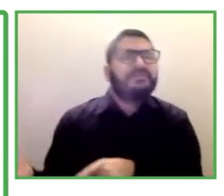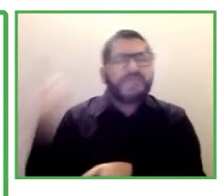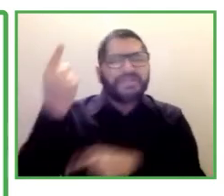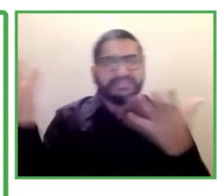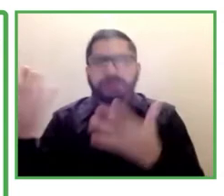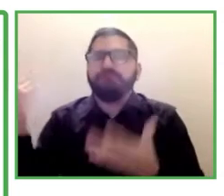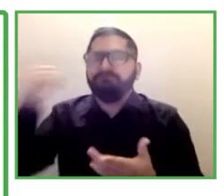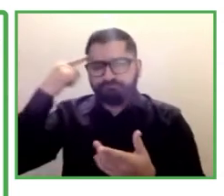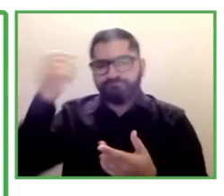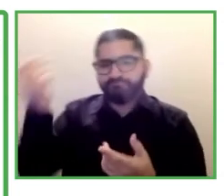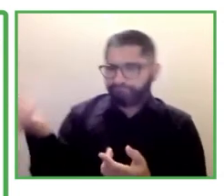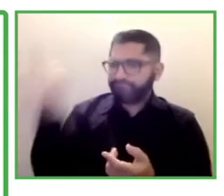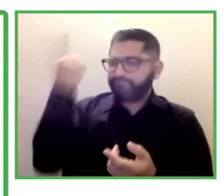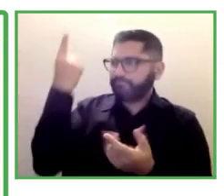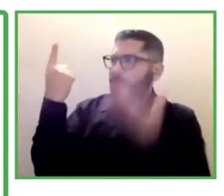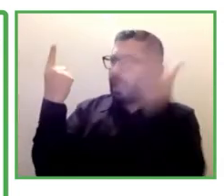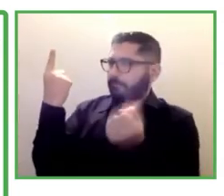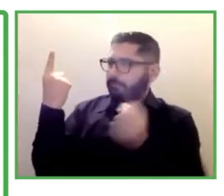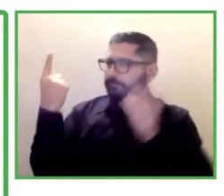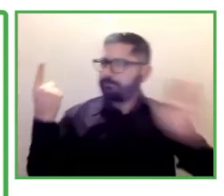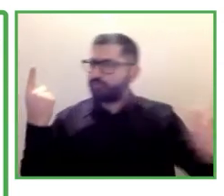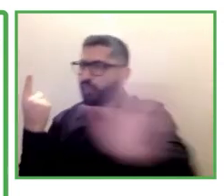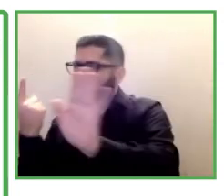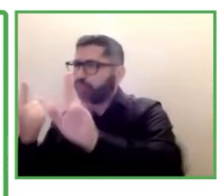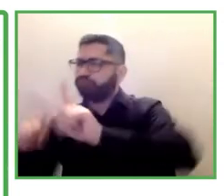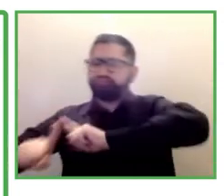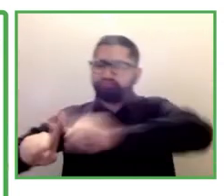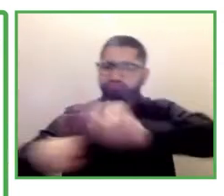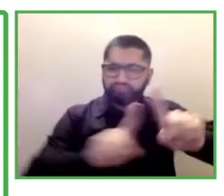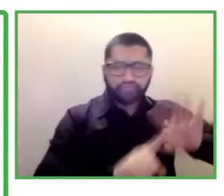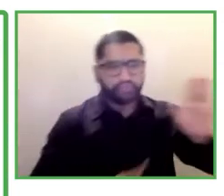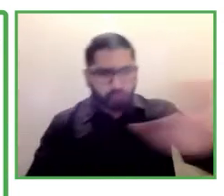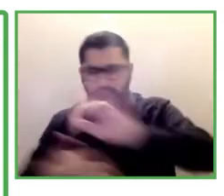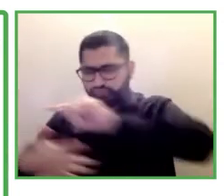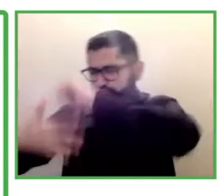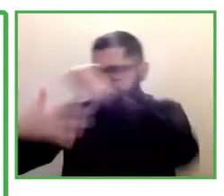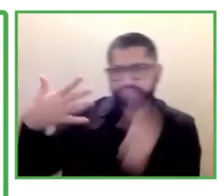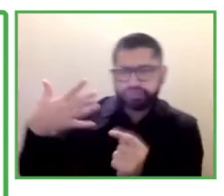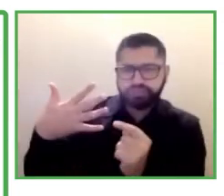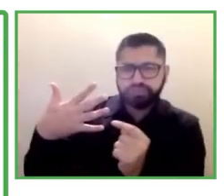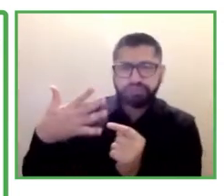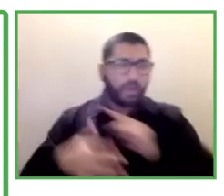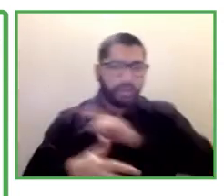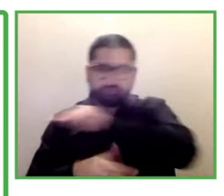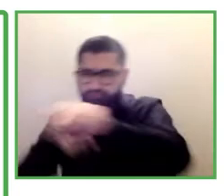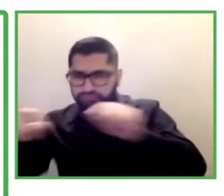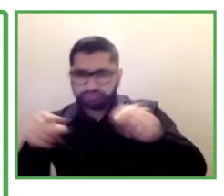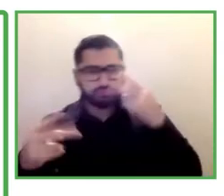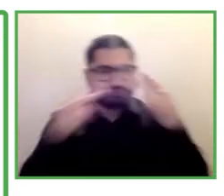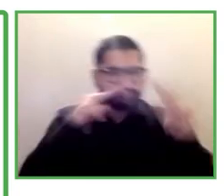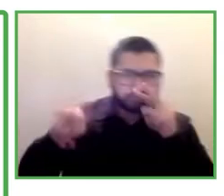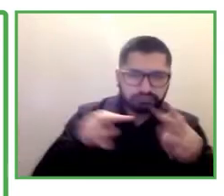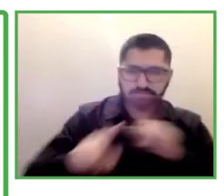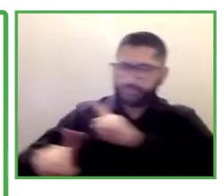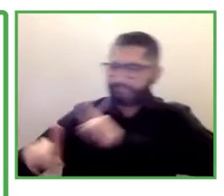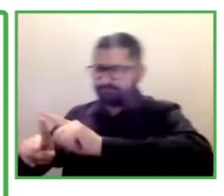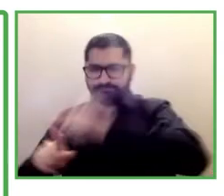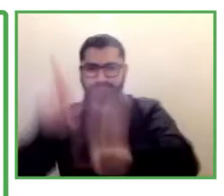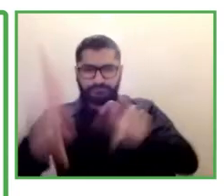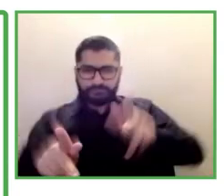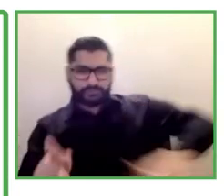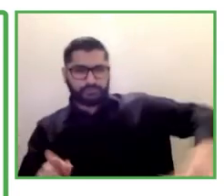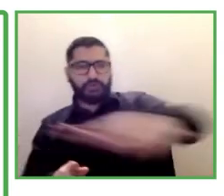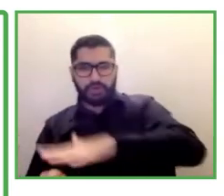mencioné anteriormente. Algunas son visibles y aún no. Y hay que tener mucha conciencia acerca